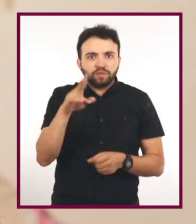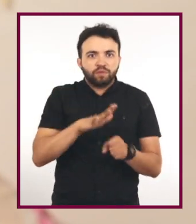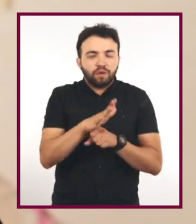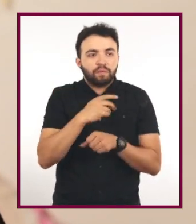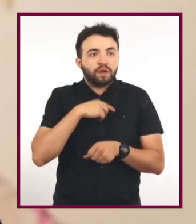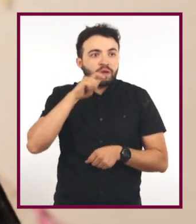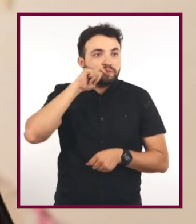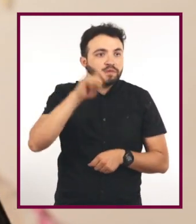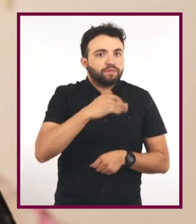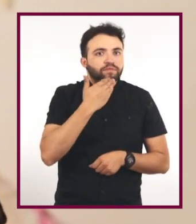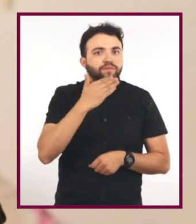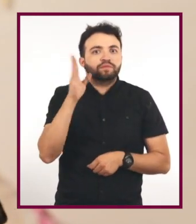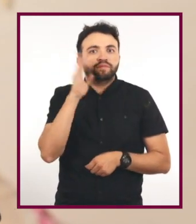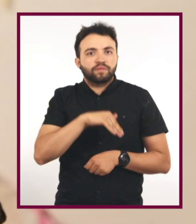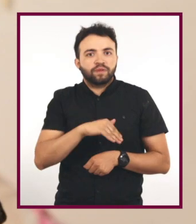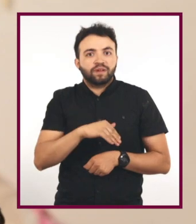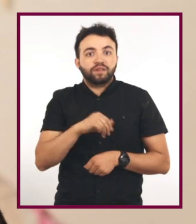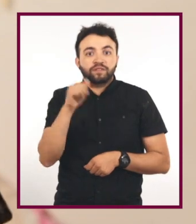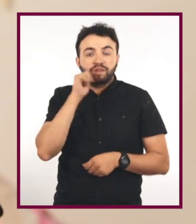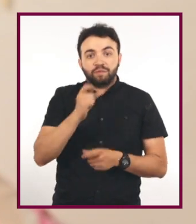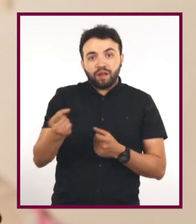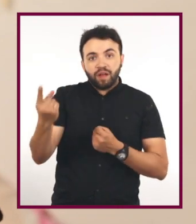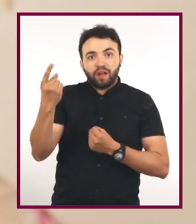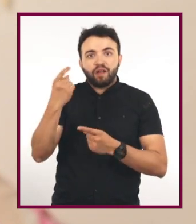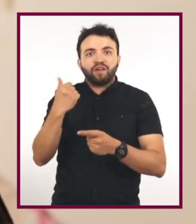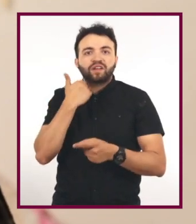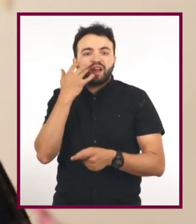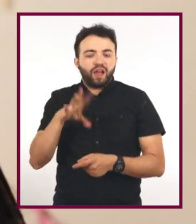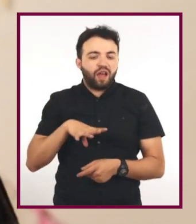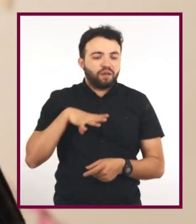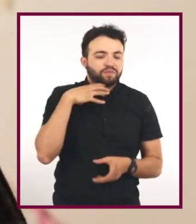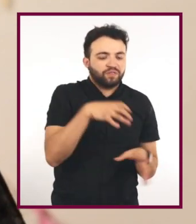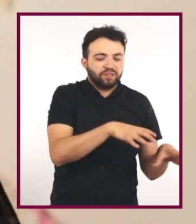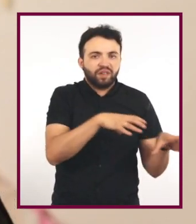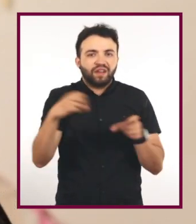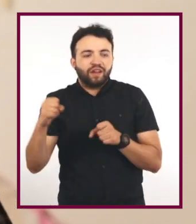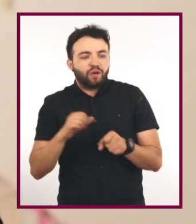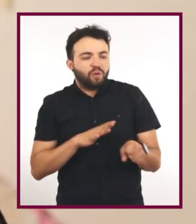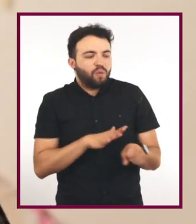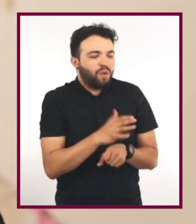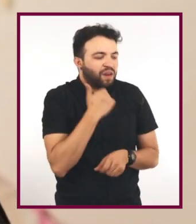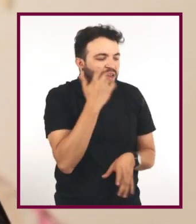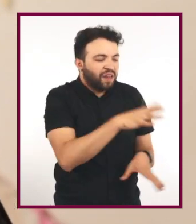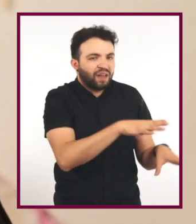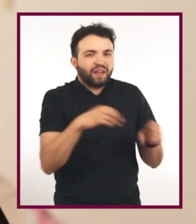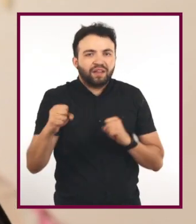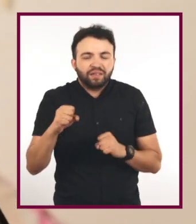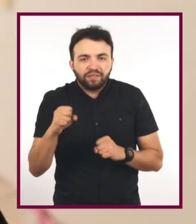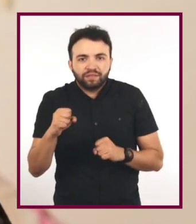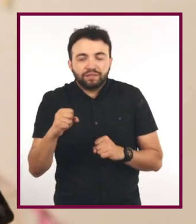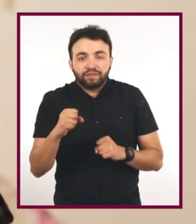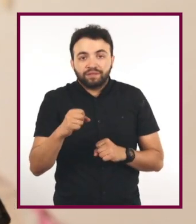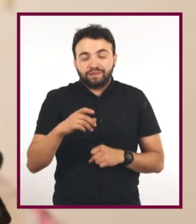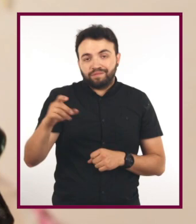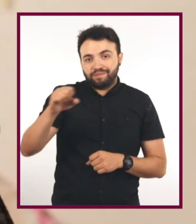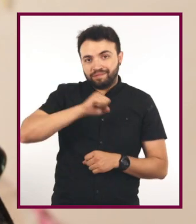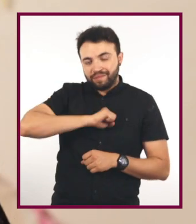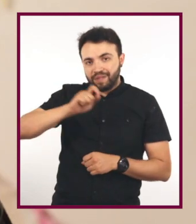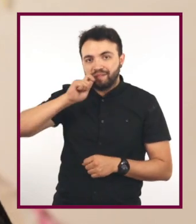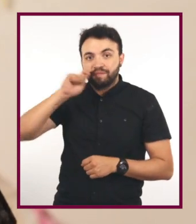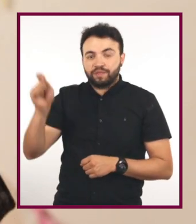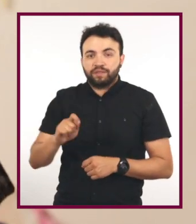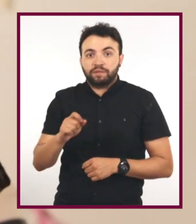es para ver qué provecho puede sacar de ti. Cuando ya no le sirves, adiós. Las malas amistades nos hacen sentir cada vez